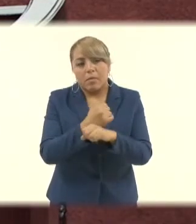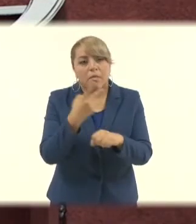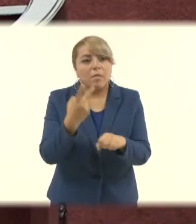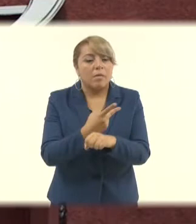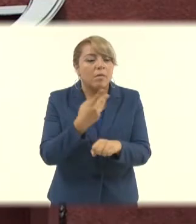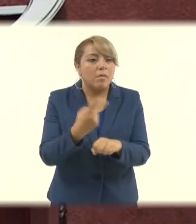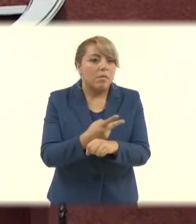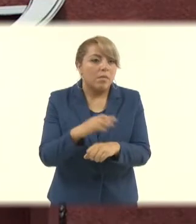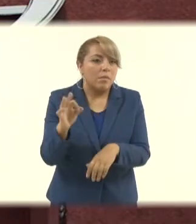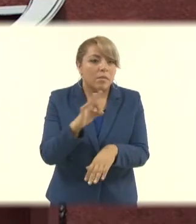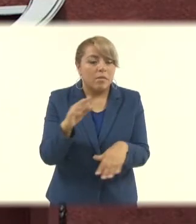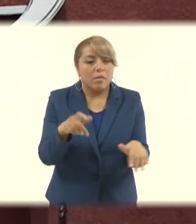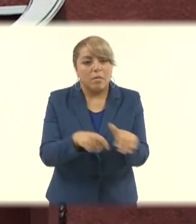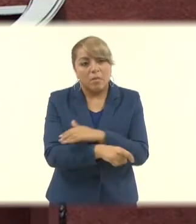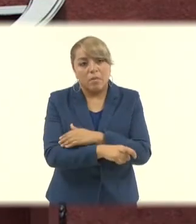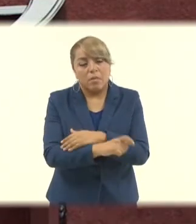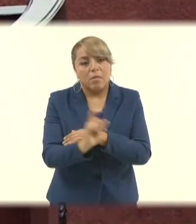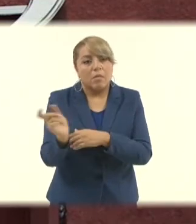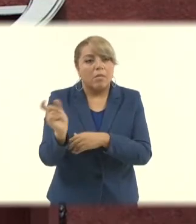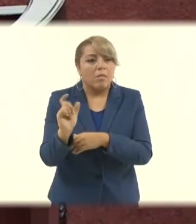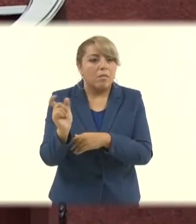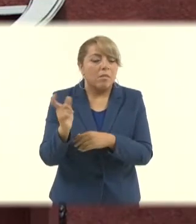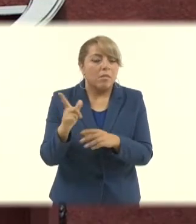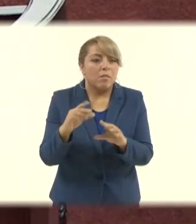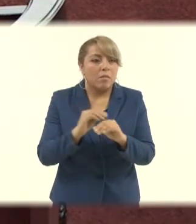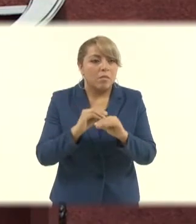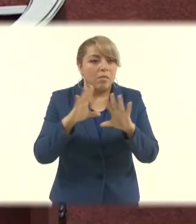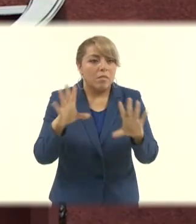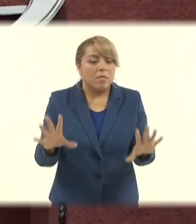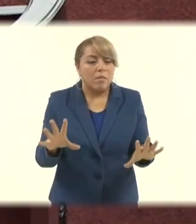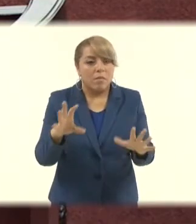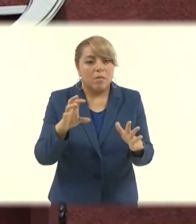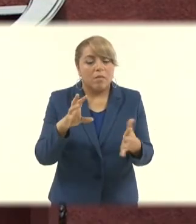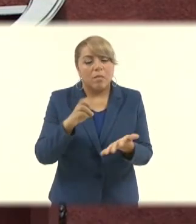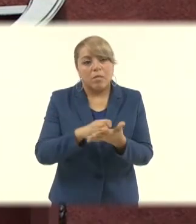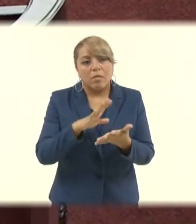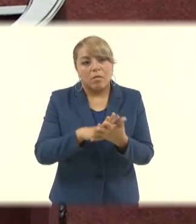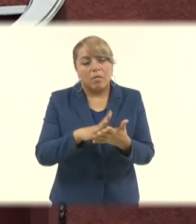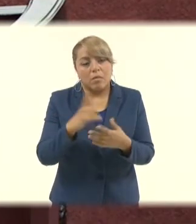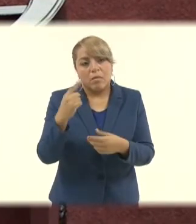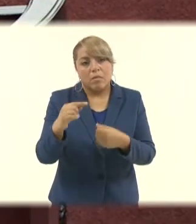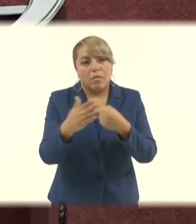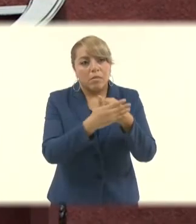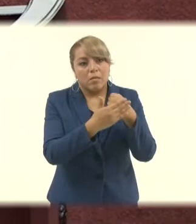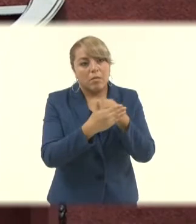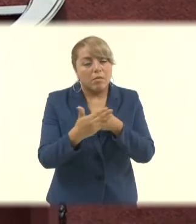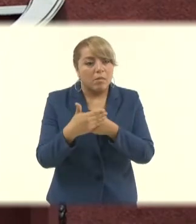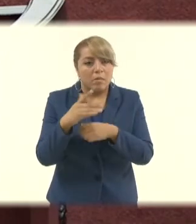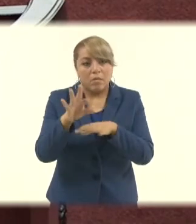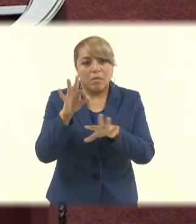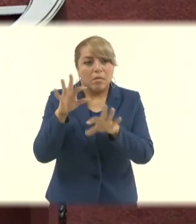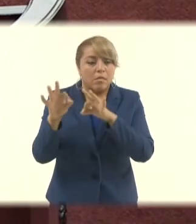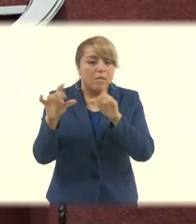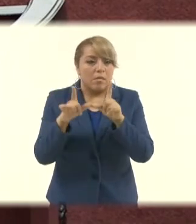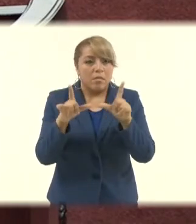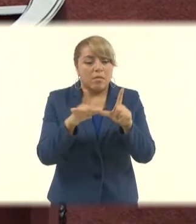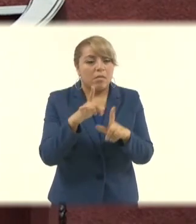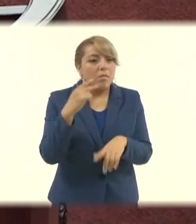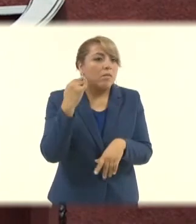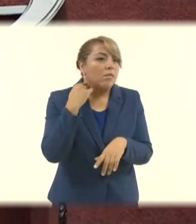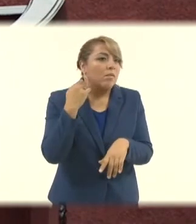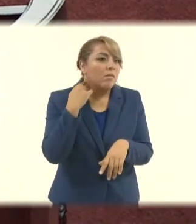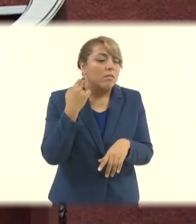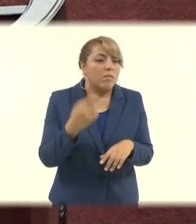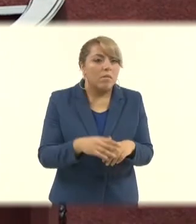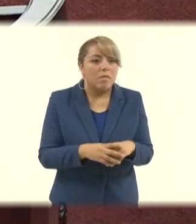actos de corrupción derivados de la publicación de la convocatoria al procedimiento de otorgamiento de